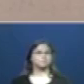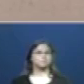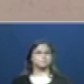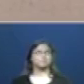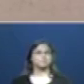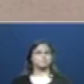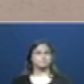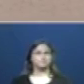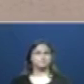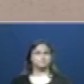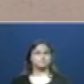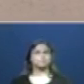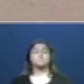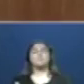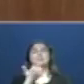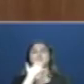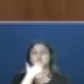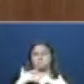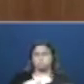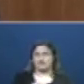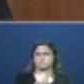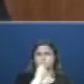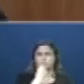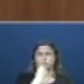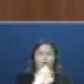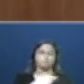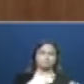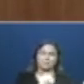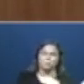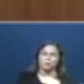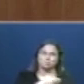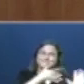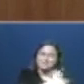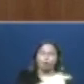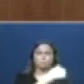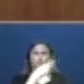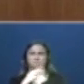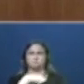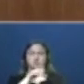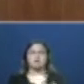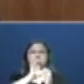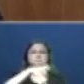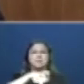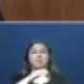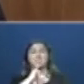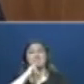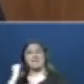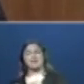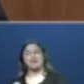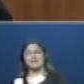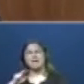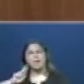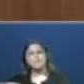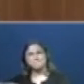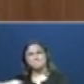señorías si la agroalimentación y la automoción constituyen El lado positivo de la industria en Castilla y león la energía y la minería del